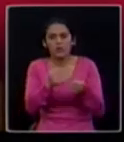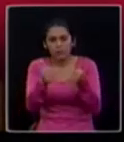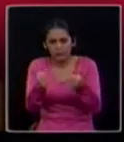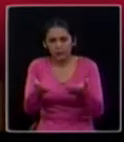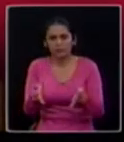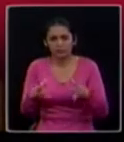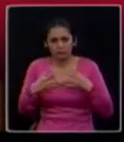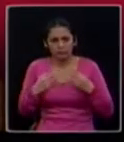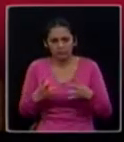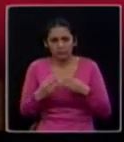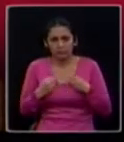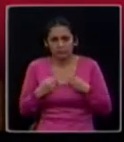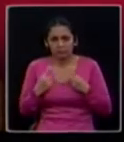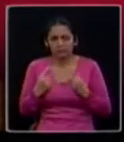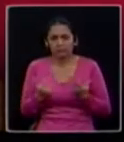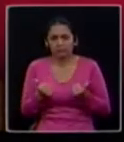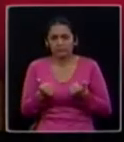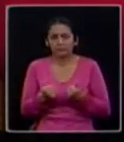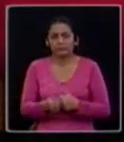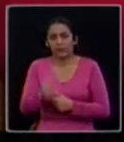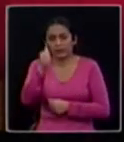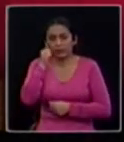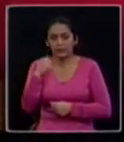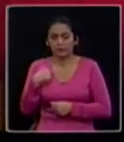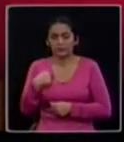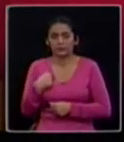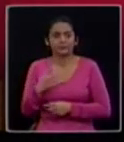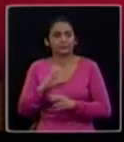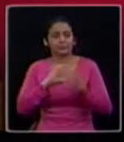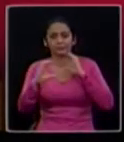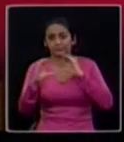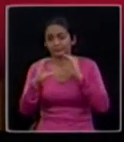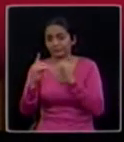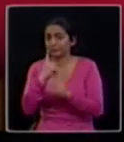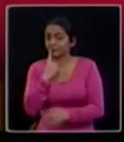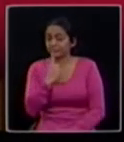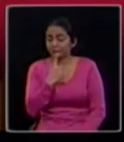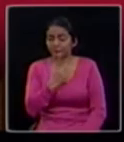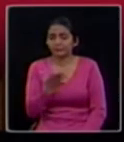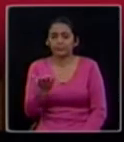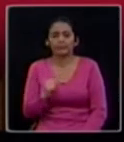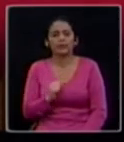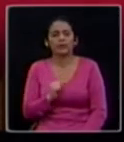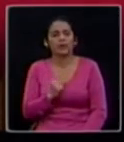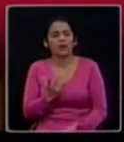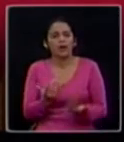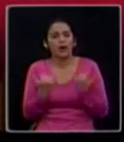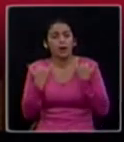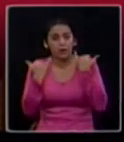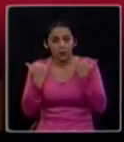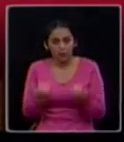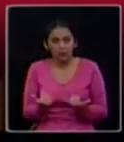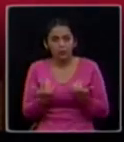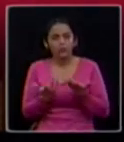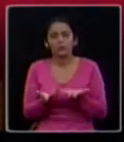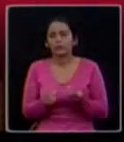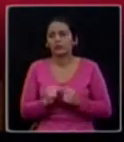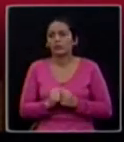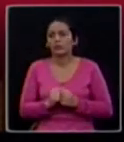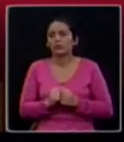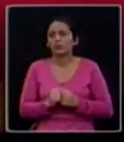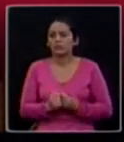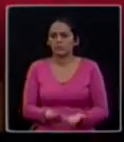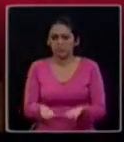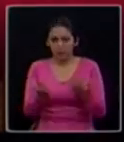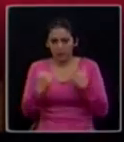del Consejo de Participación. Yo adicionalmente ayer me permití solicitar al Pleno que realicemos también una invitación, no solamente al Frente de Lucha contra la Corrupción, uh-huh. sino